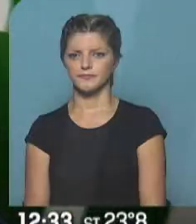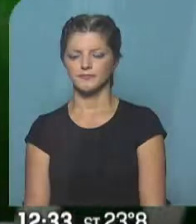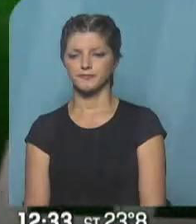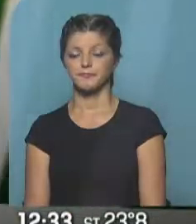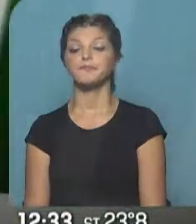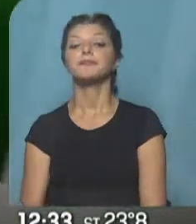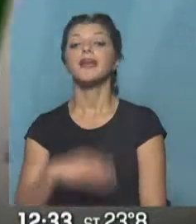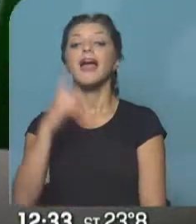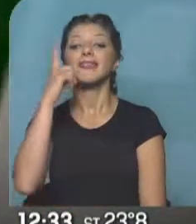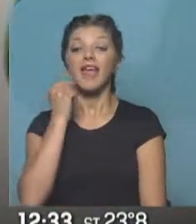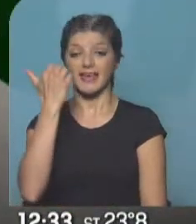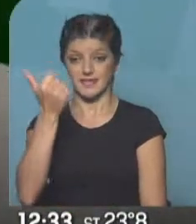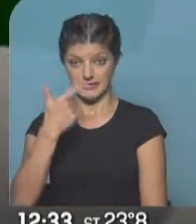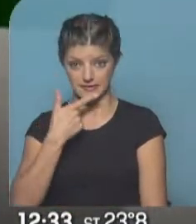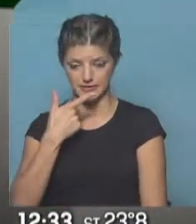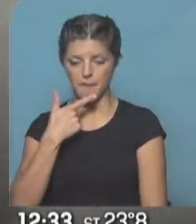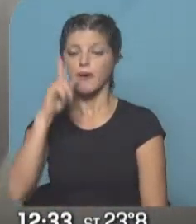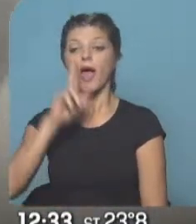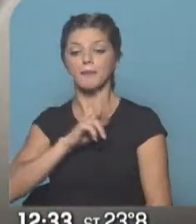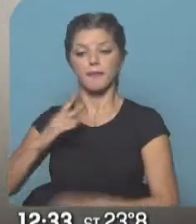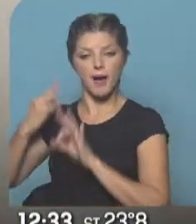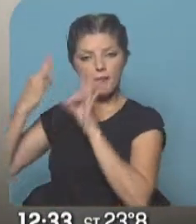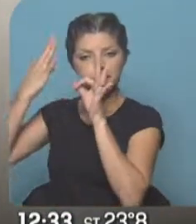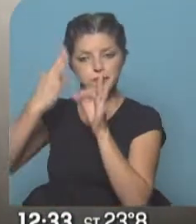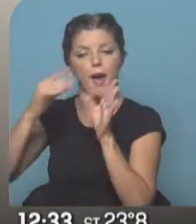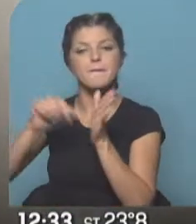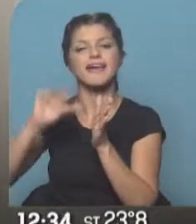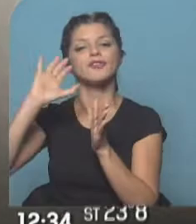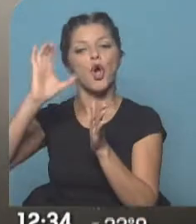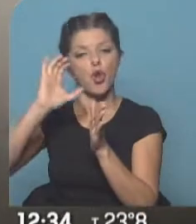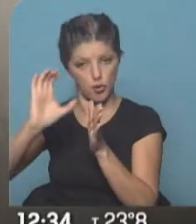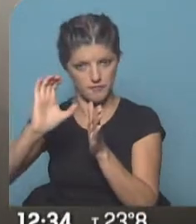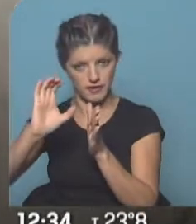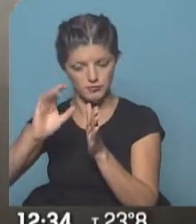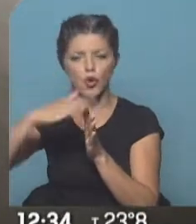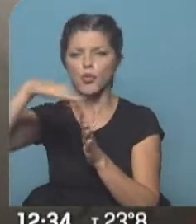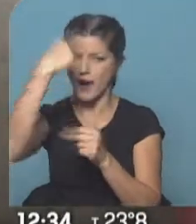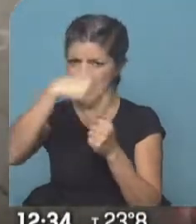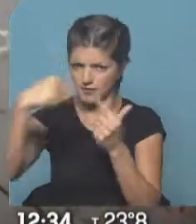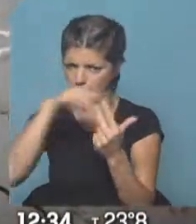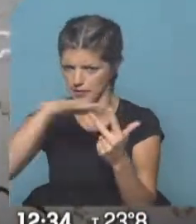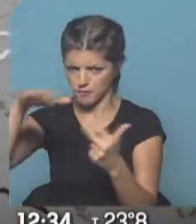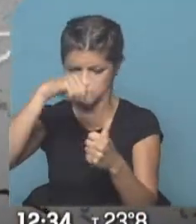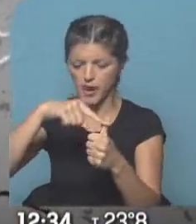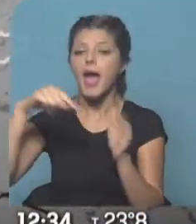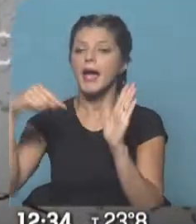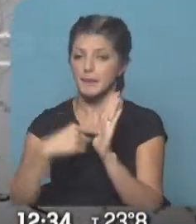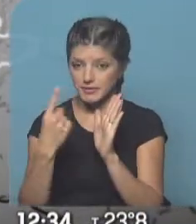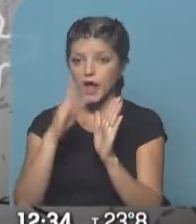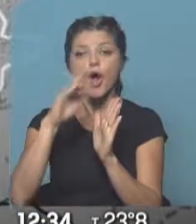El 6 de septiembre, el Papa Francisco llegará a Colombia en una visita que incluirá varias ciudades: la capital,